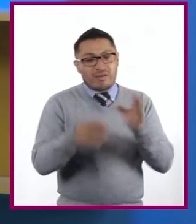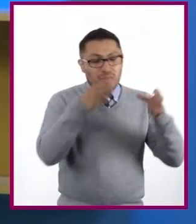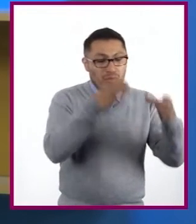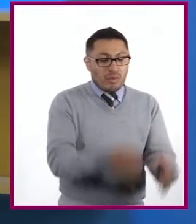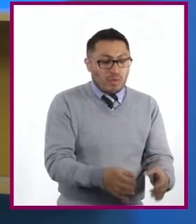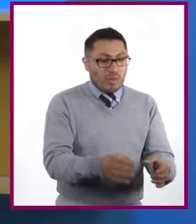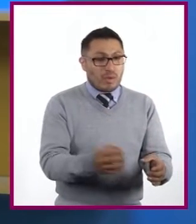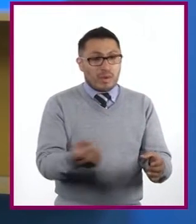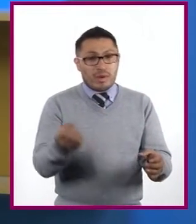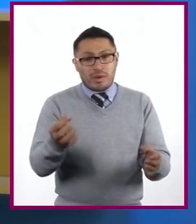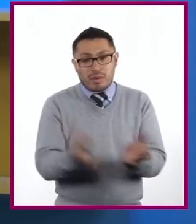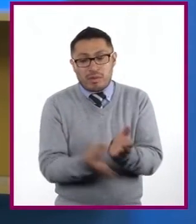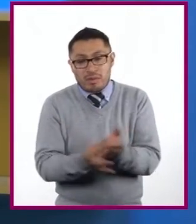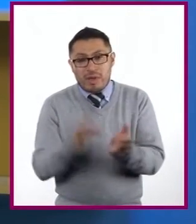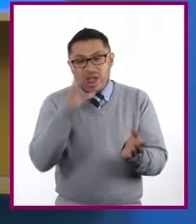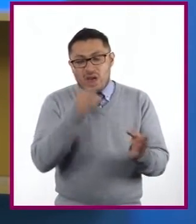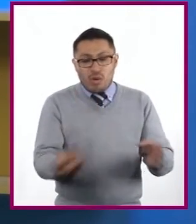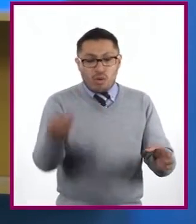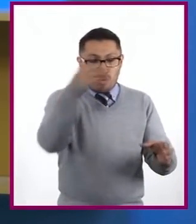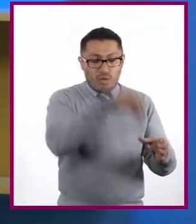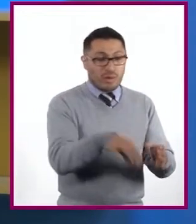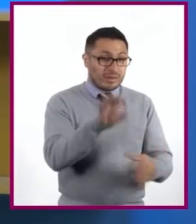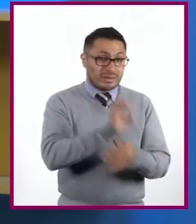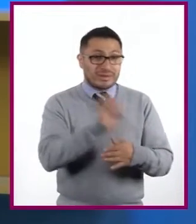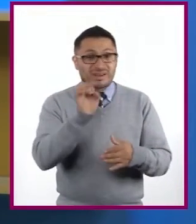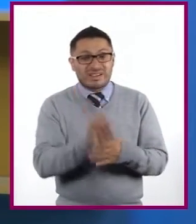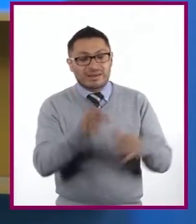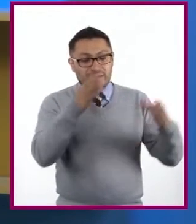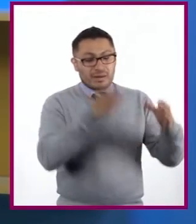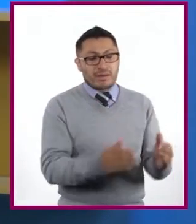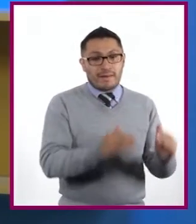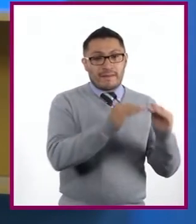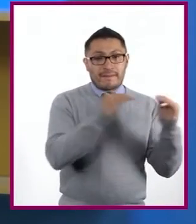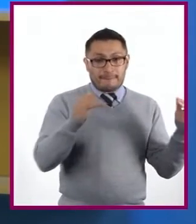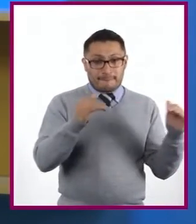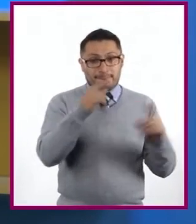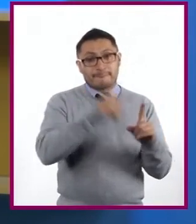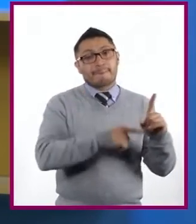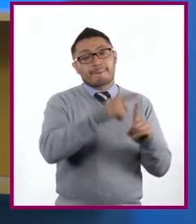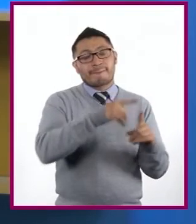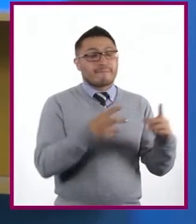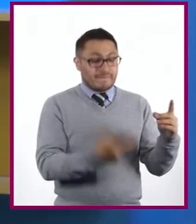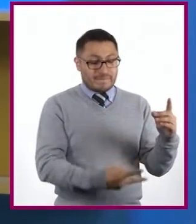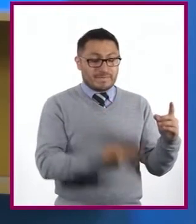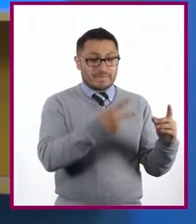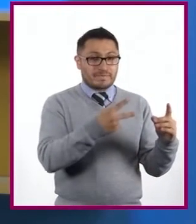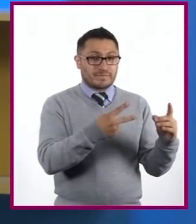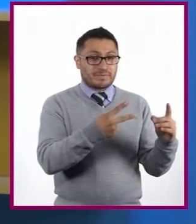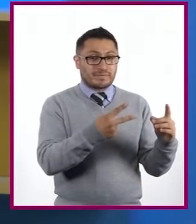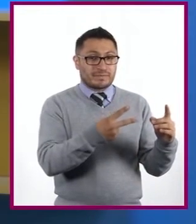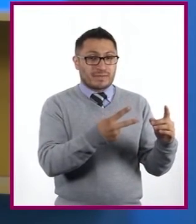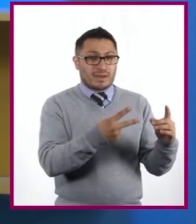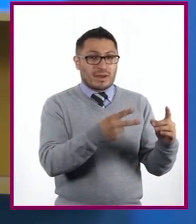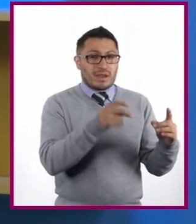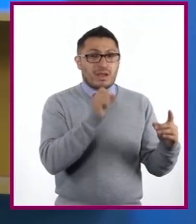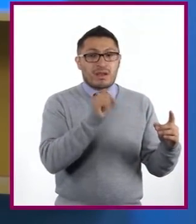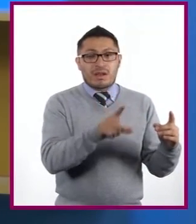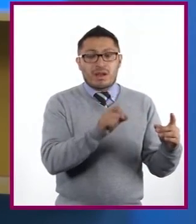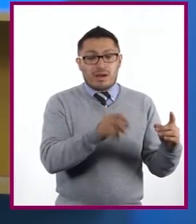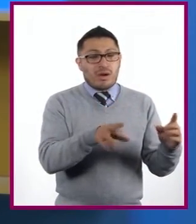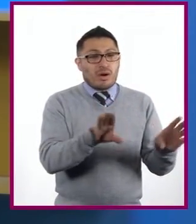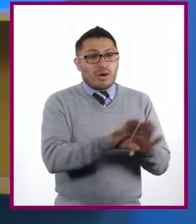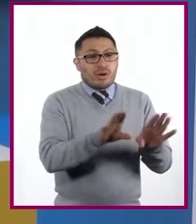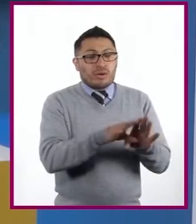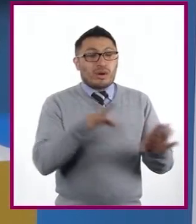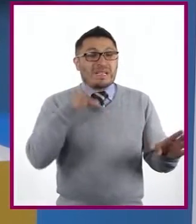metemos un metal caliente, entonces la temperatura de equilibrio térmico que alcancen estos dos materiales será lo que nosotros